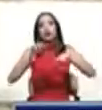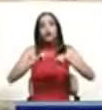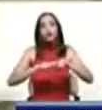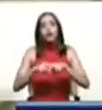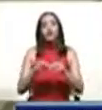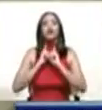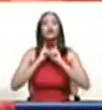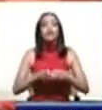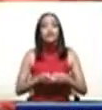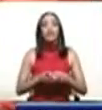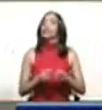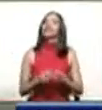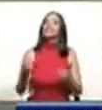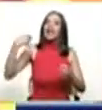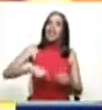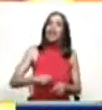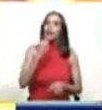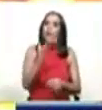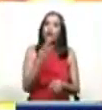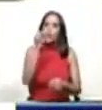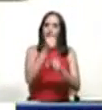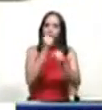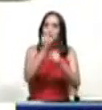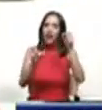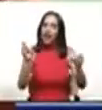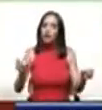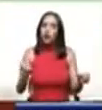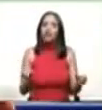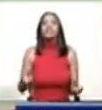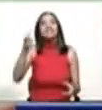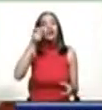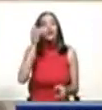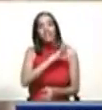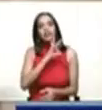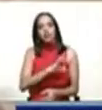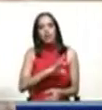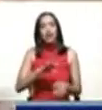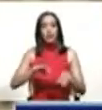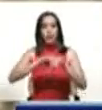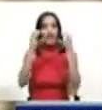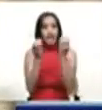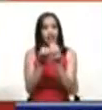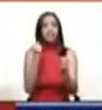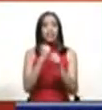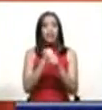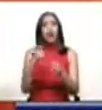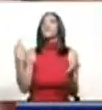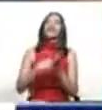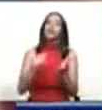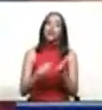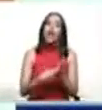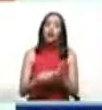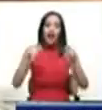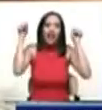carreteras, salarios dignos para los trabajadores, seguridad social para la clase obrera, para los pensionados. Ahí están